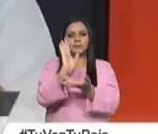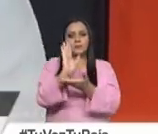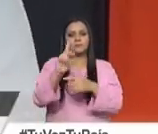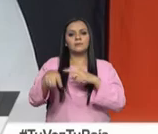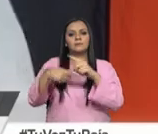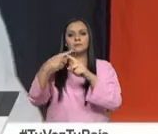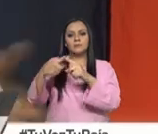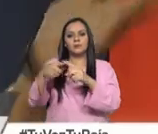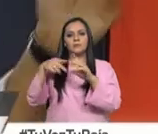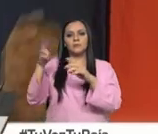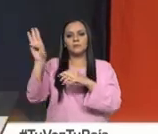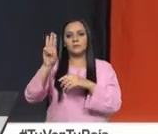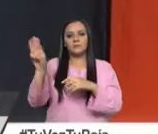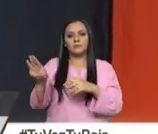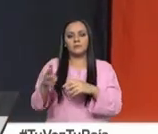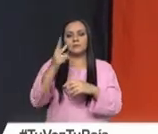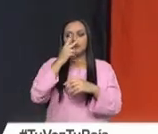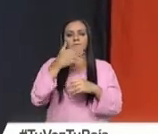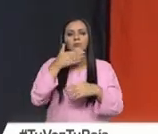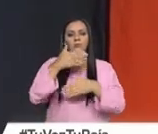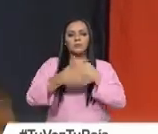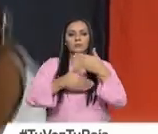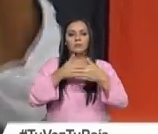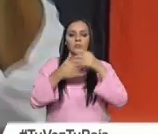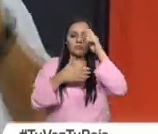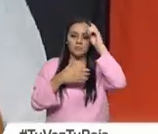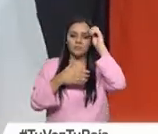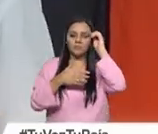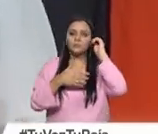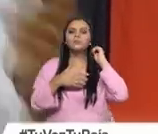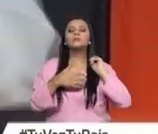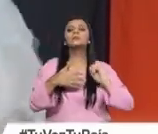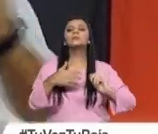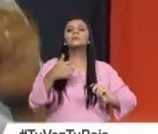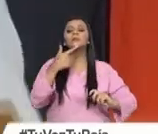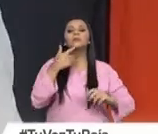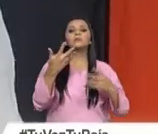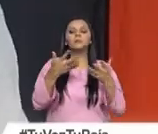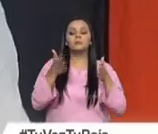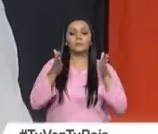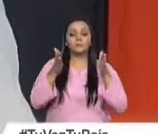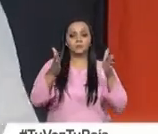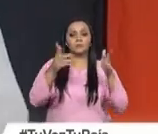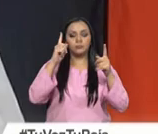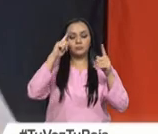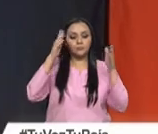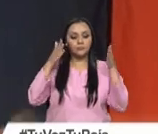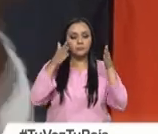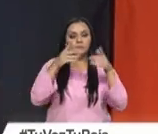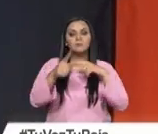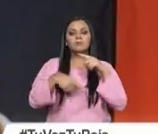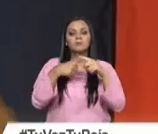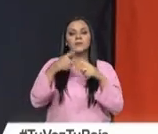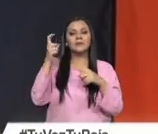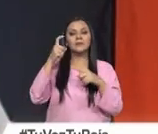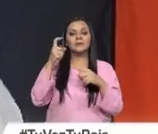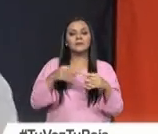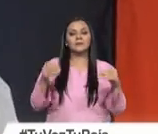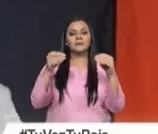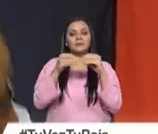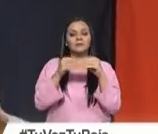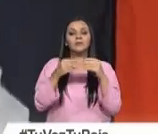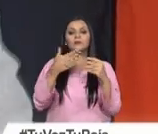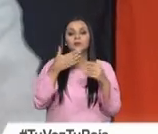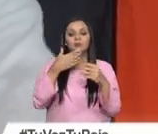ISFA, ISPOL. Si, por ejemplo, el Hospital de Salud tiene el tomógrafo, ¿para qué poner el Hospital del IES si solo se necesita uno? O viceversa,